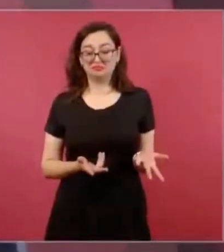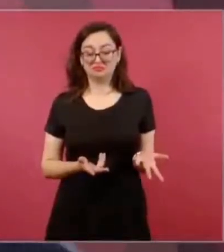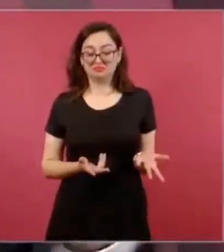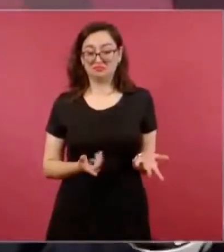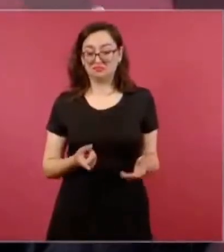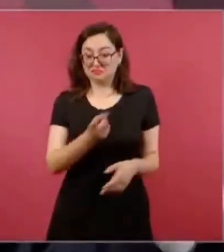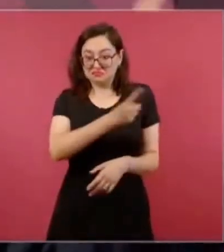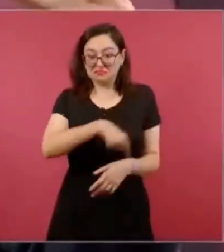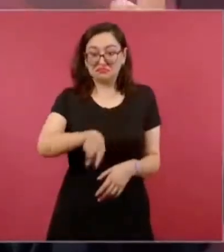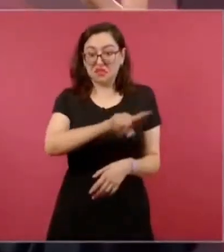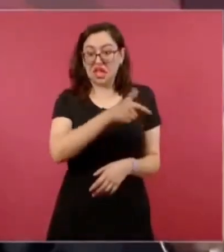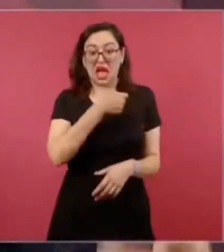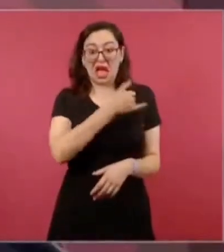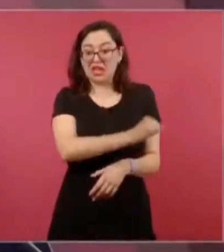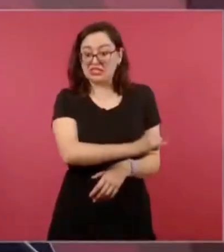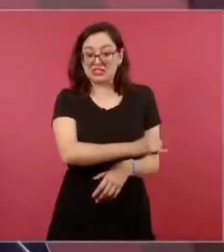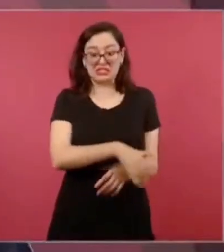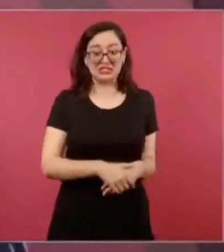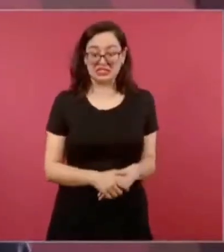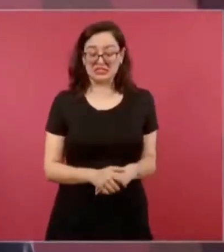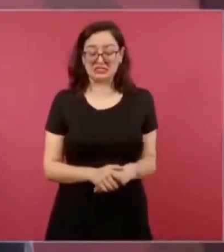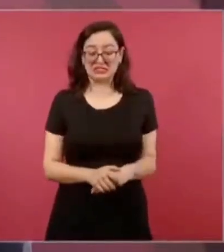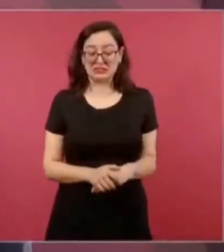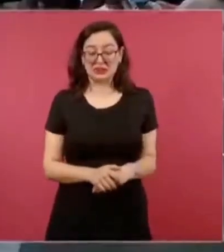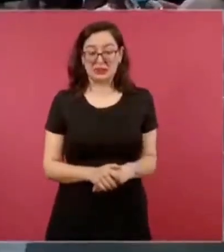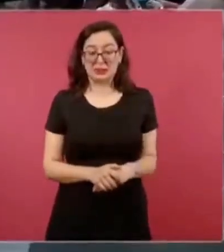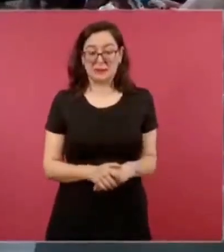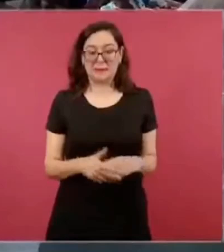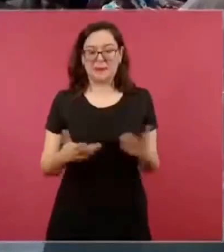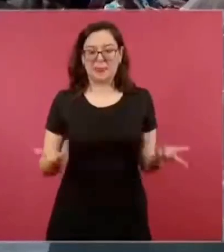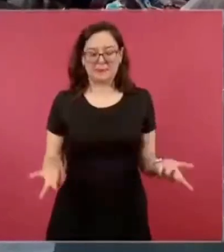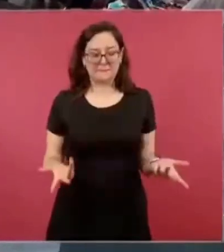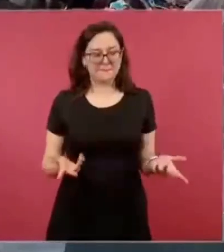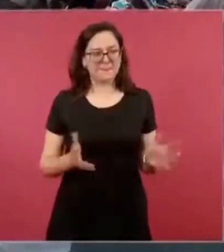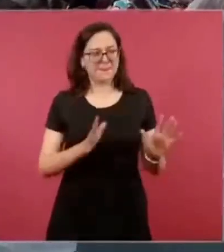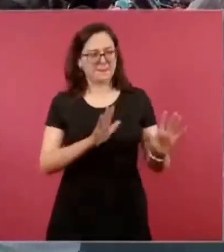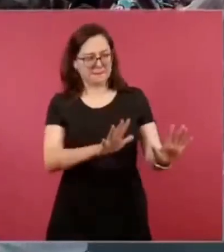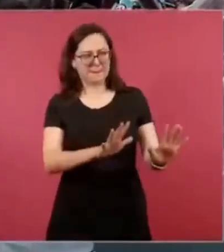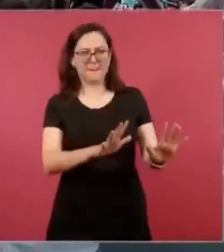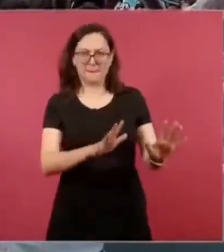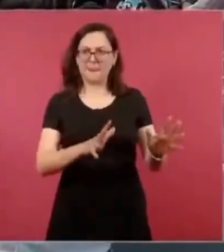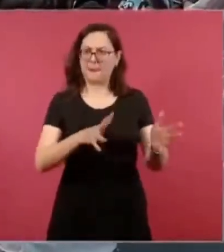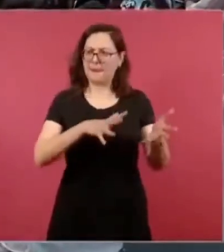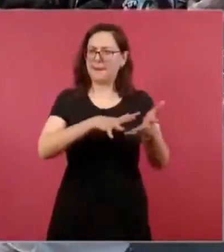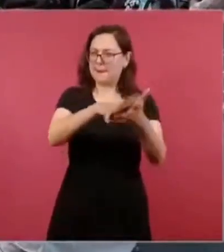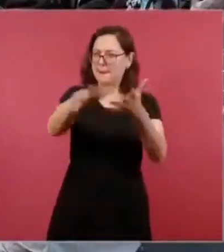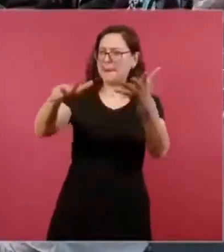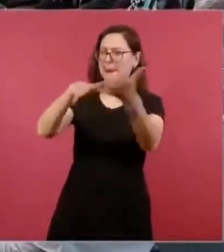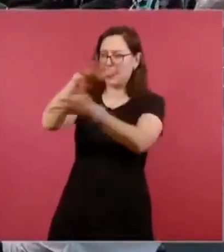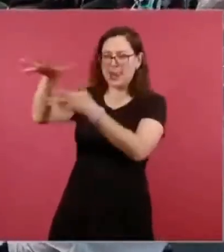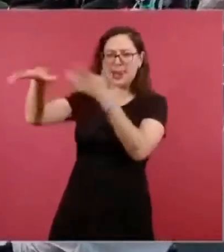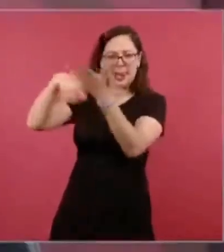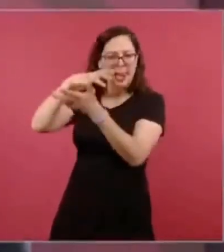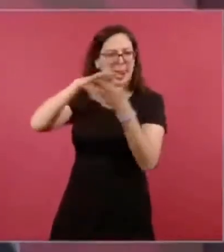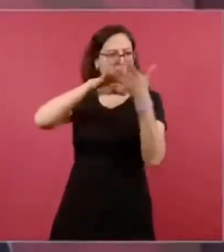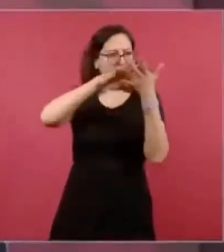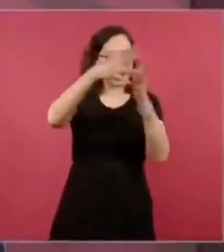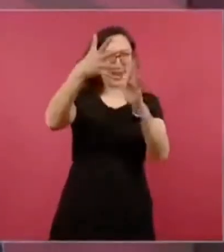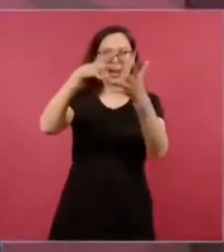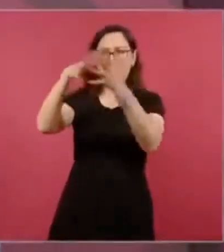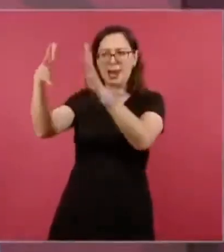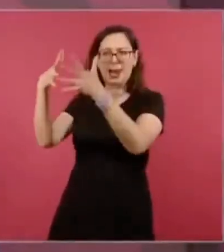en vez de estar haciendo planteamientos para seguir sacando a